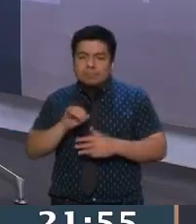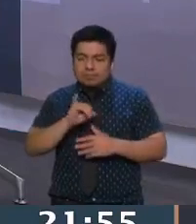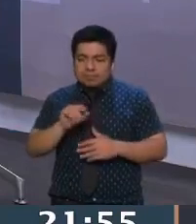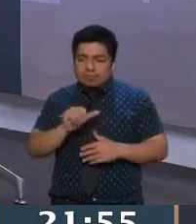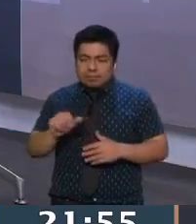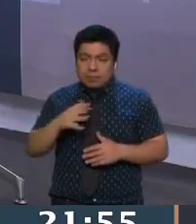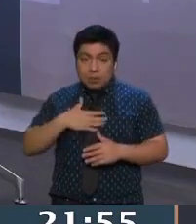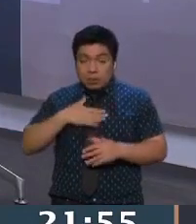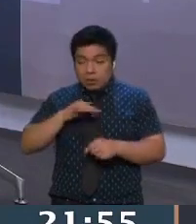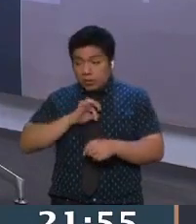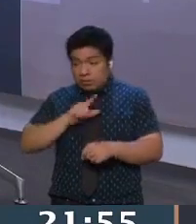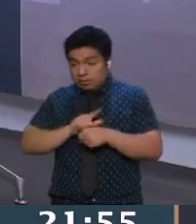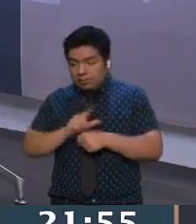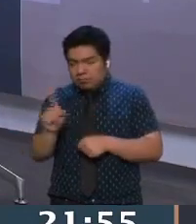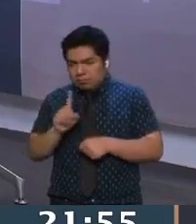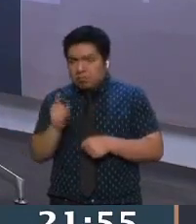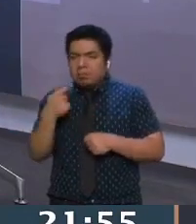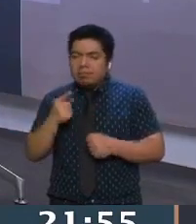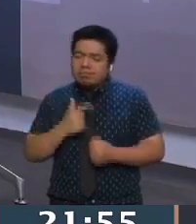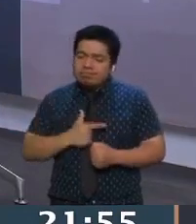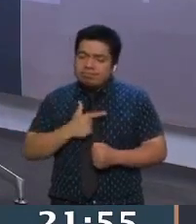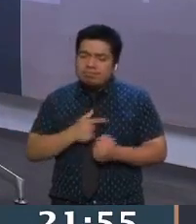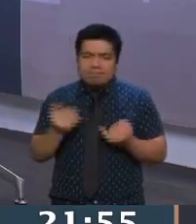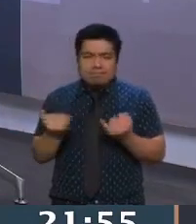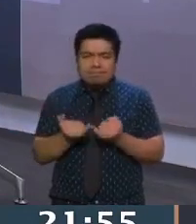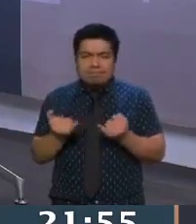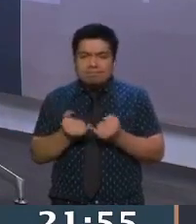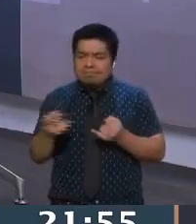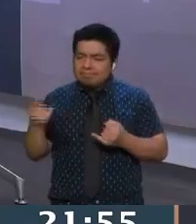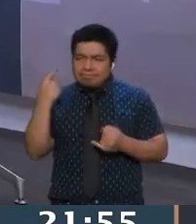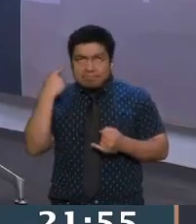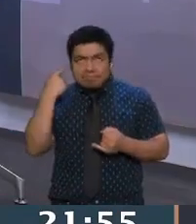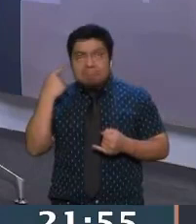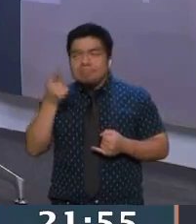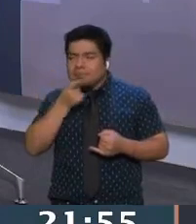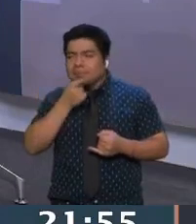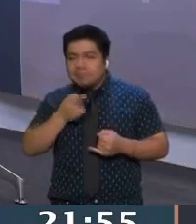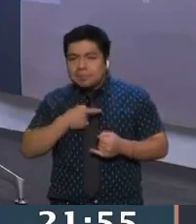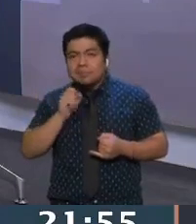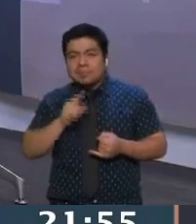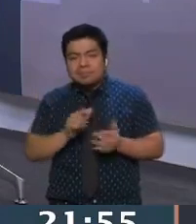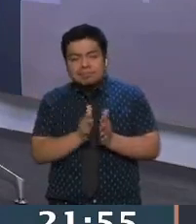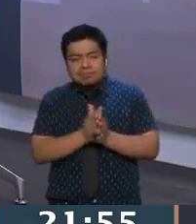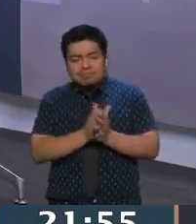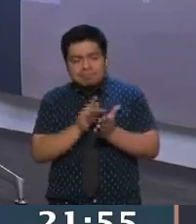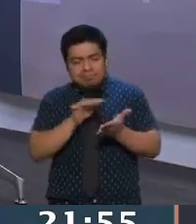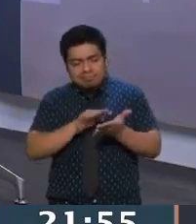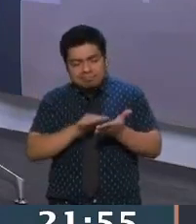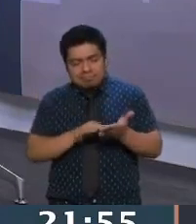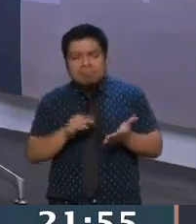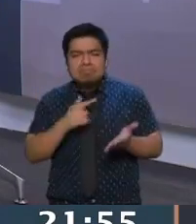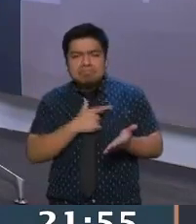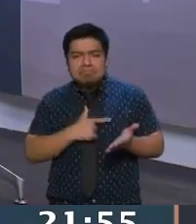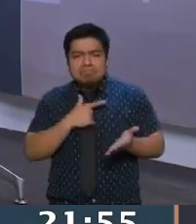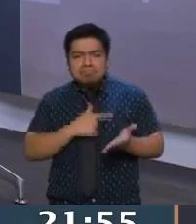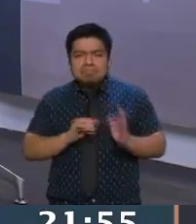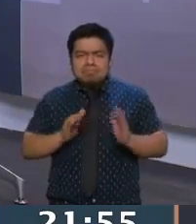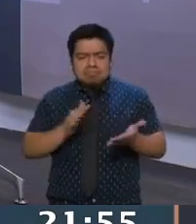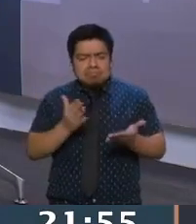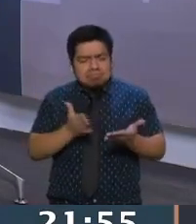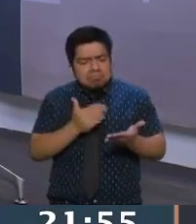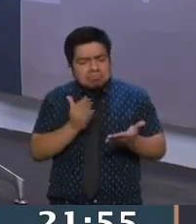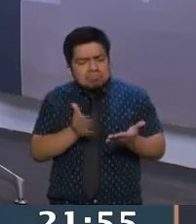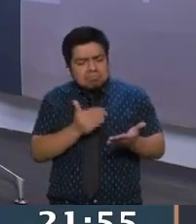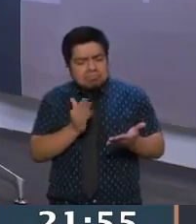lo disfruto mucho. También parte del equipo de Informe Capital, me están contando por acá en cabina, que les gustó mucho esta propuesta. Yo ahorita ya lo estuve ojeando y